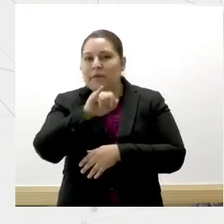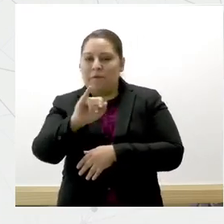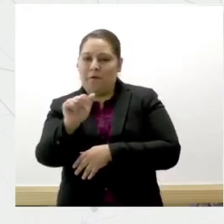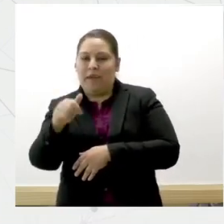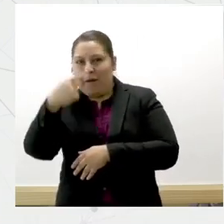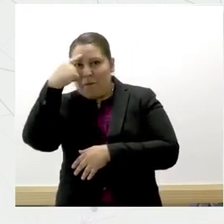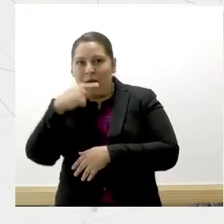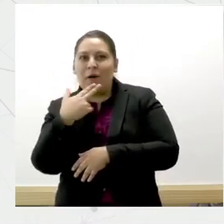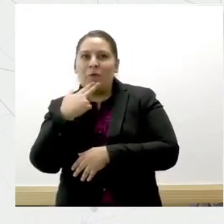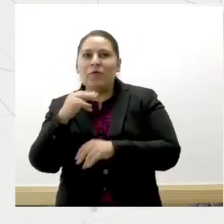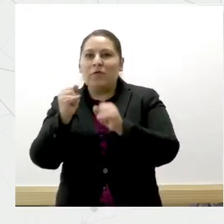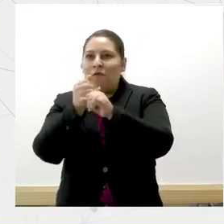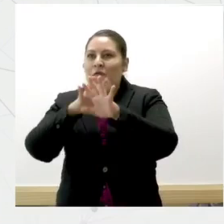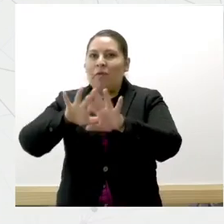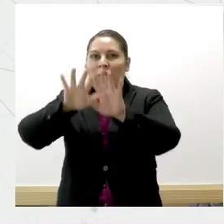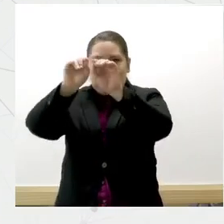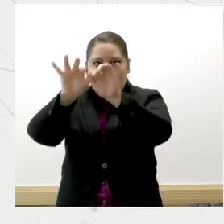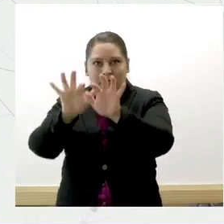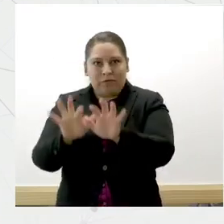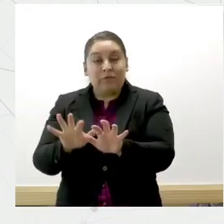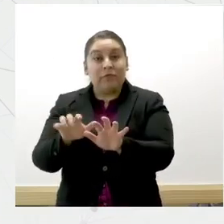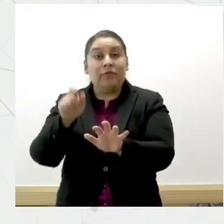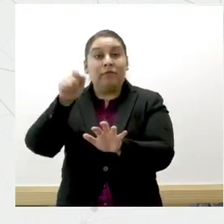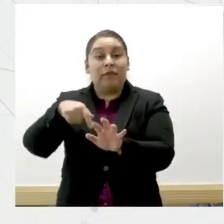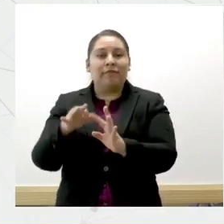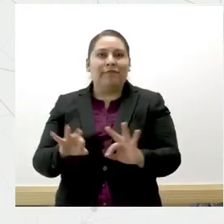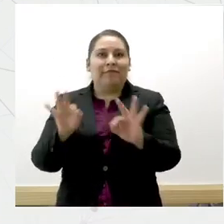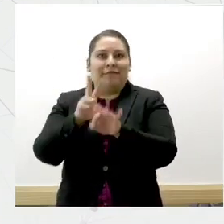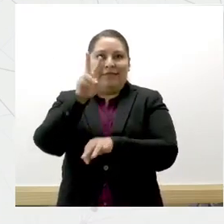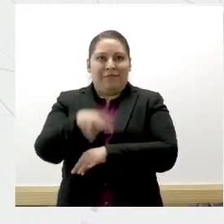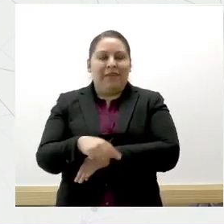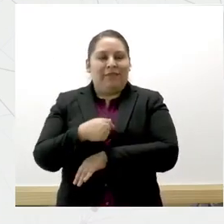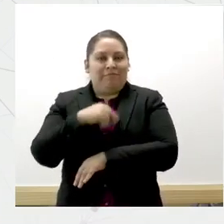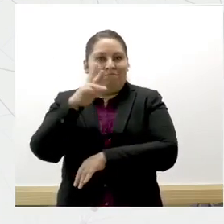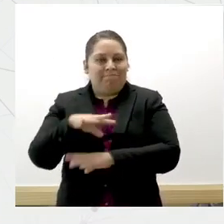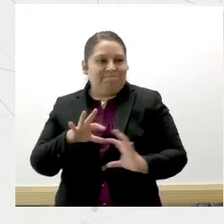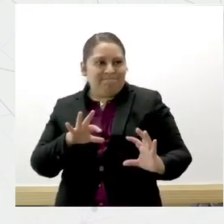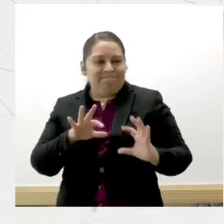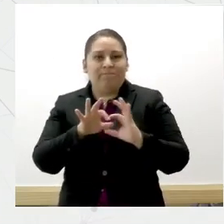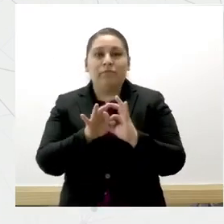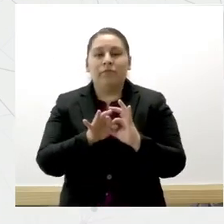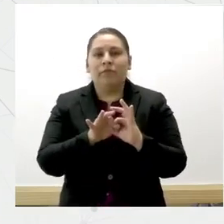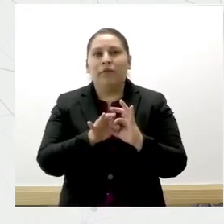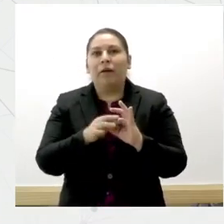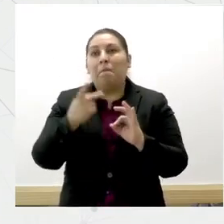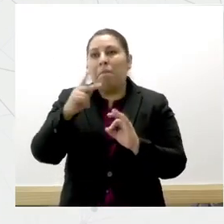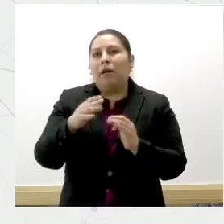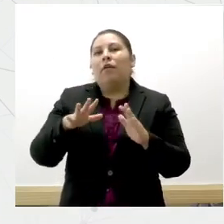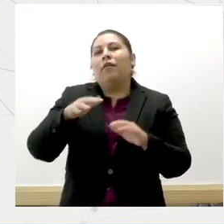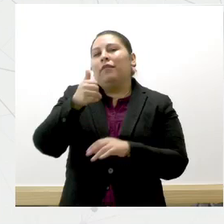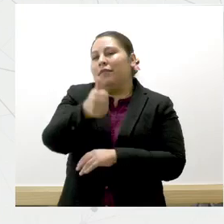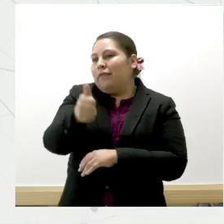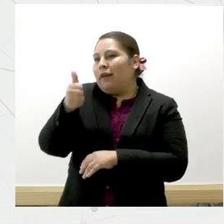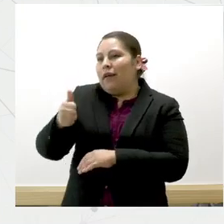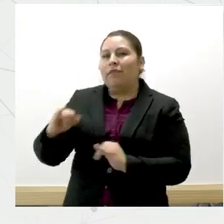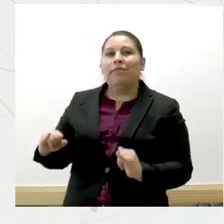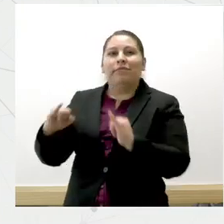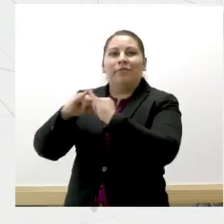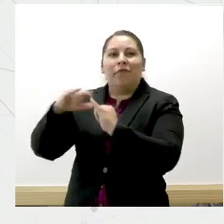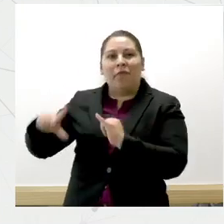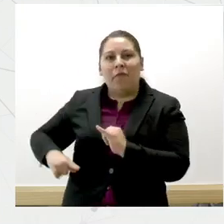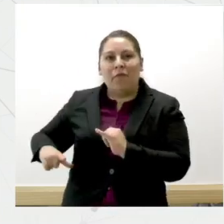datos dentro del mismo, y ahí sí que es donde más activamente lo hacemos, pero esa demanda de las propias instituciones públicas, que son las que reclaman